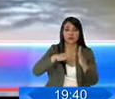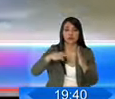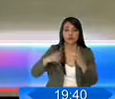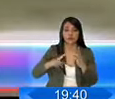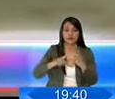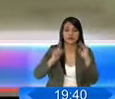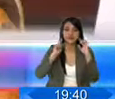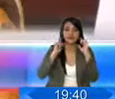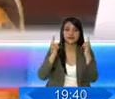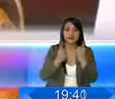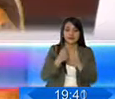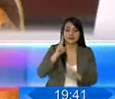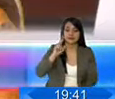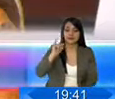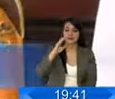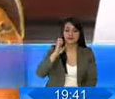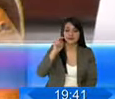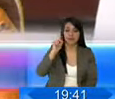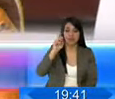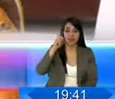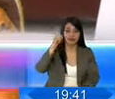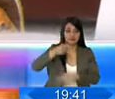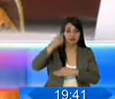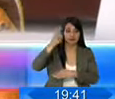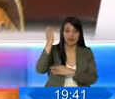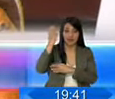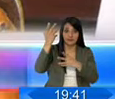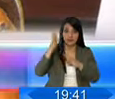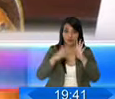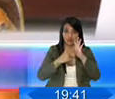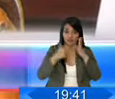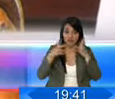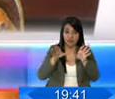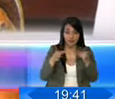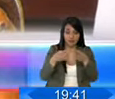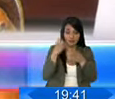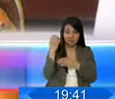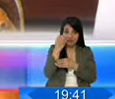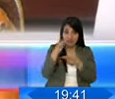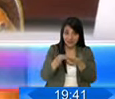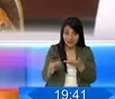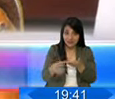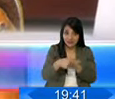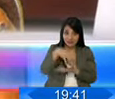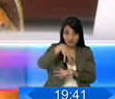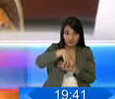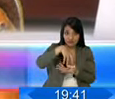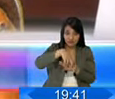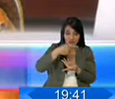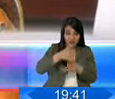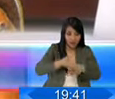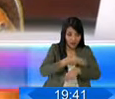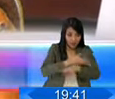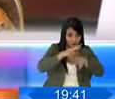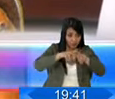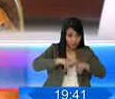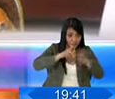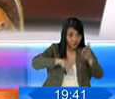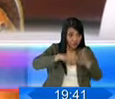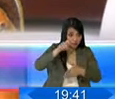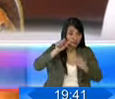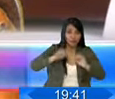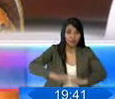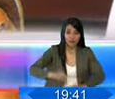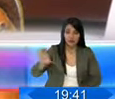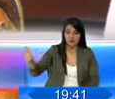Vicente tendrán que, con este decreto de emergencia que ellos han presentado al COE provincial, podrán, una vez que sea revisado y aprobado, utilizar recursos